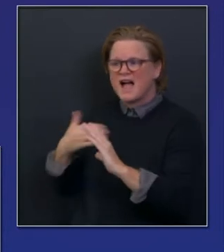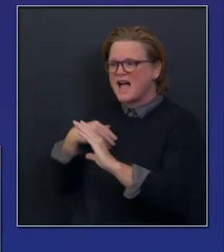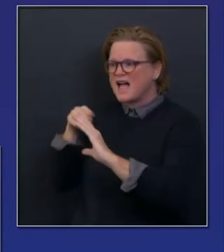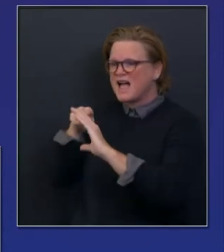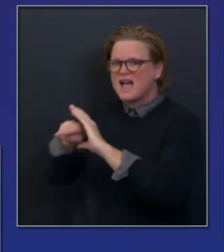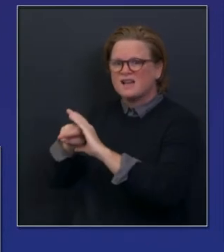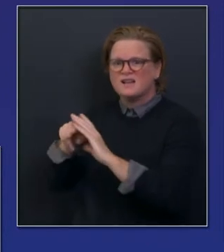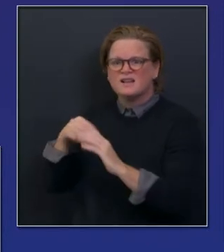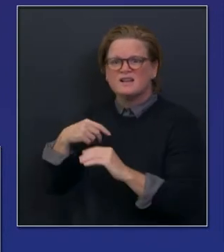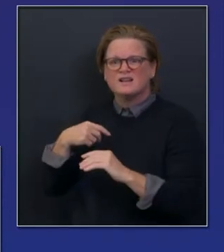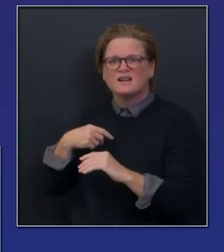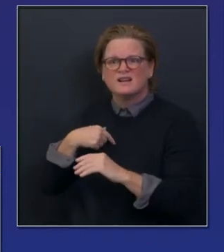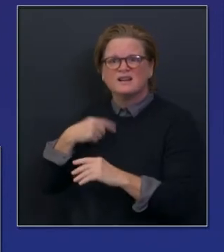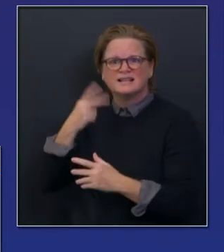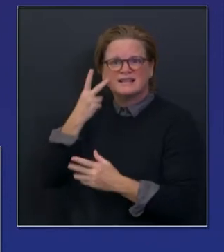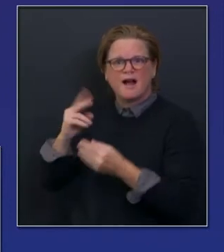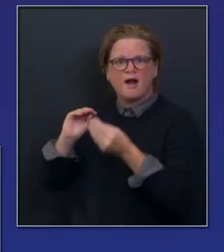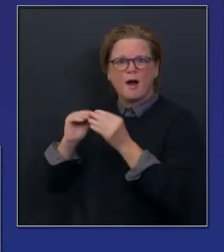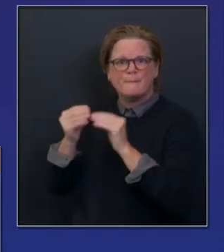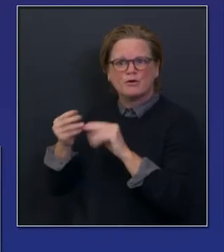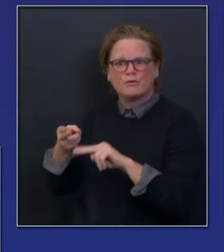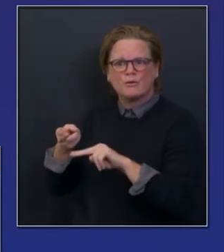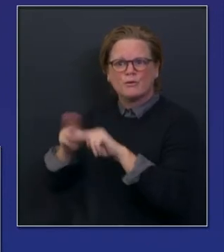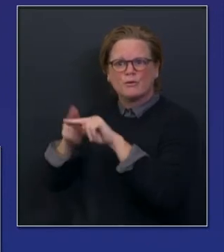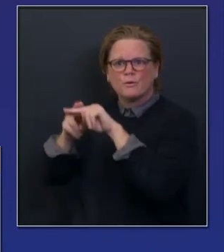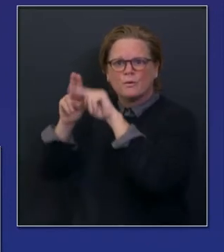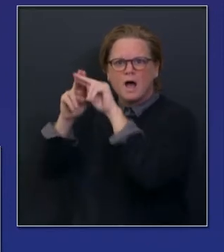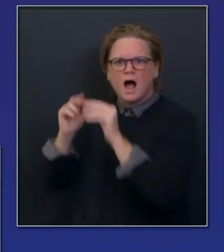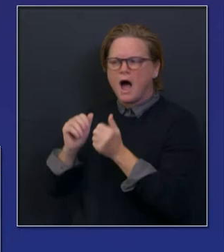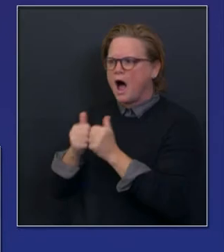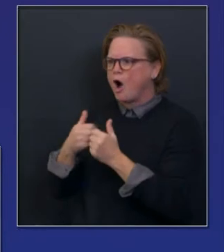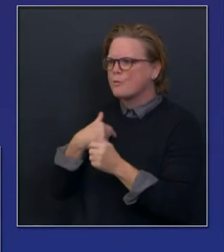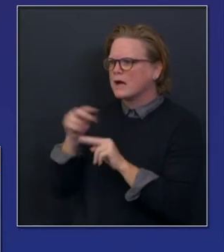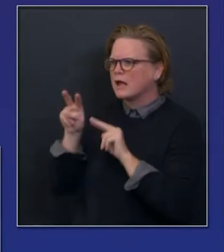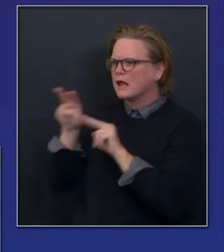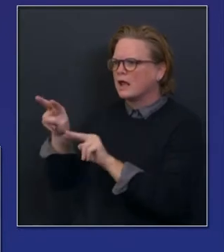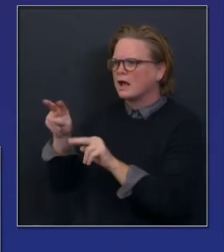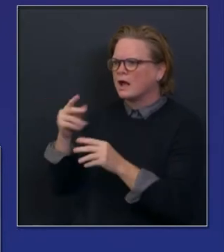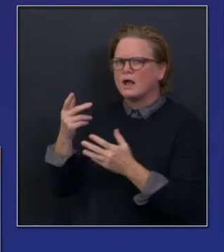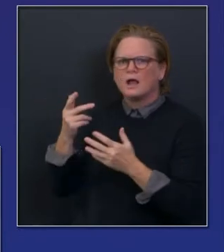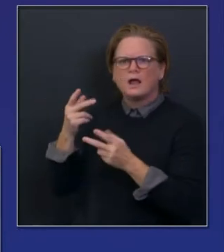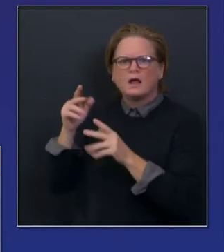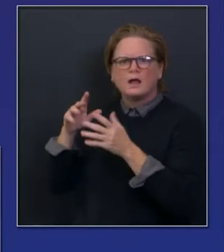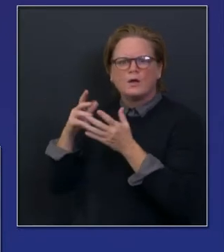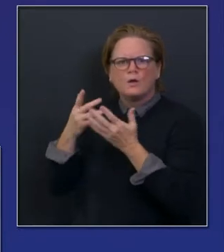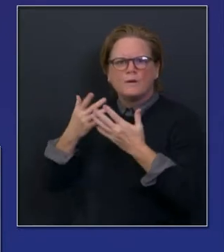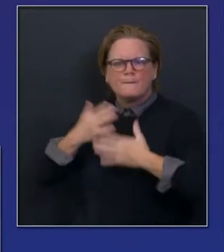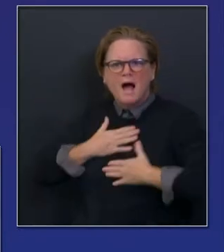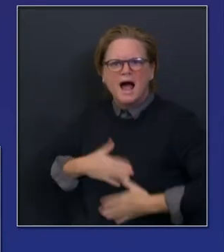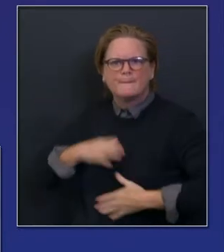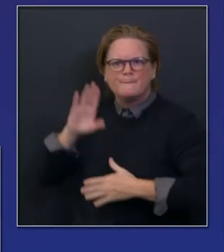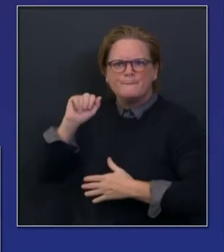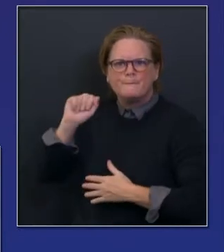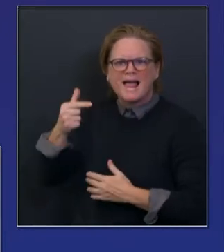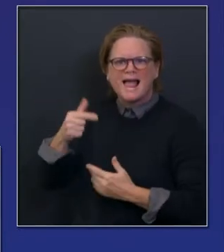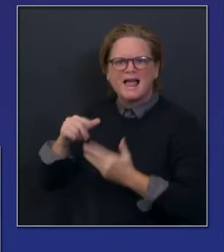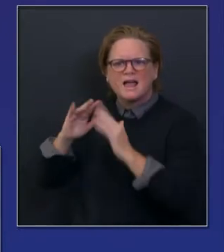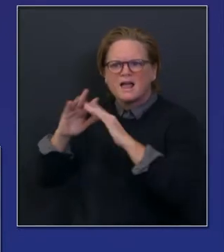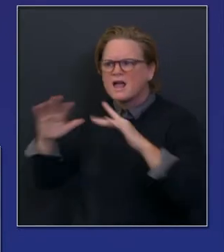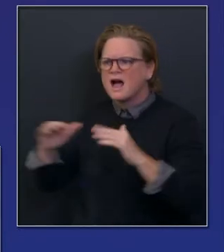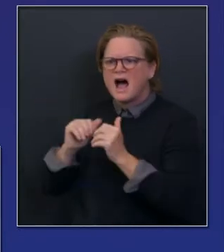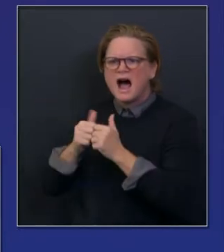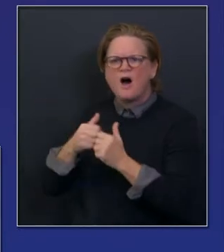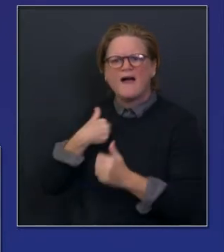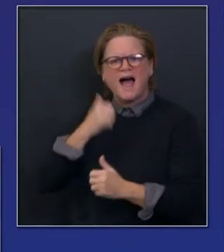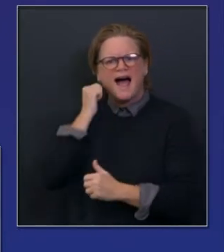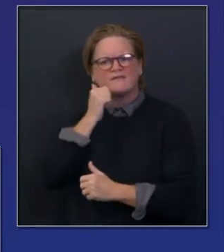obligación de compartir esta información sombría con ustedes. Estas son las cifras, 163 personas es un promedio